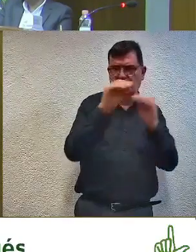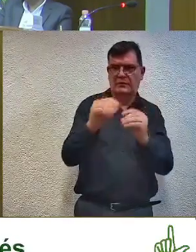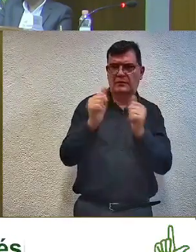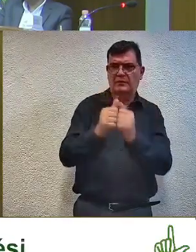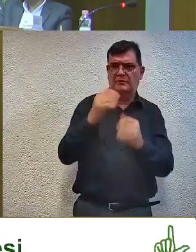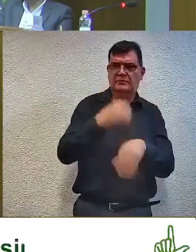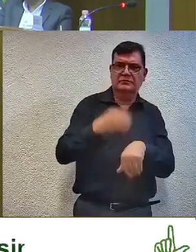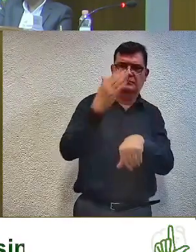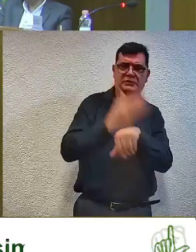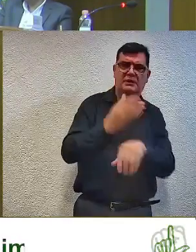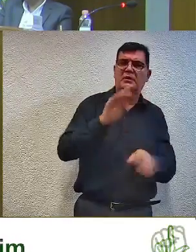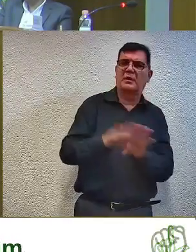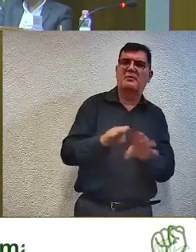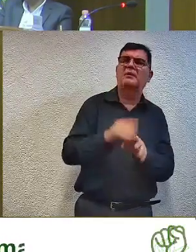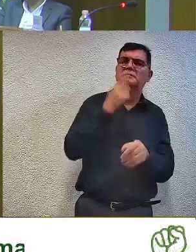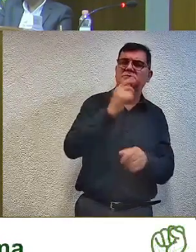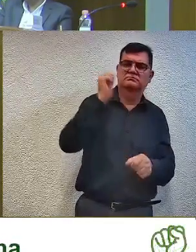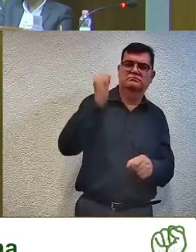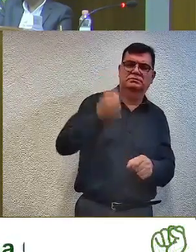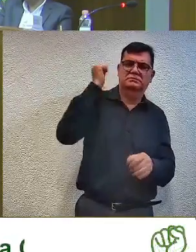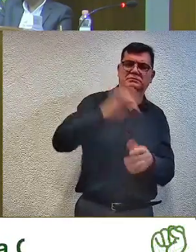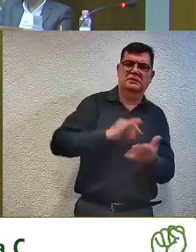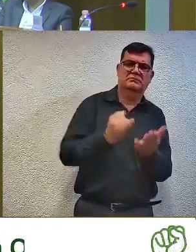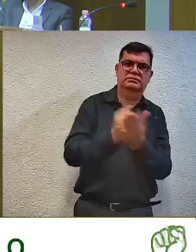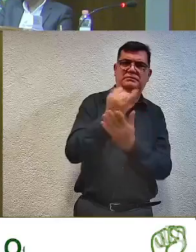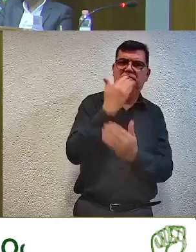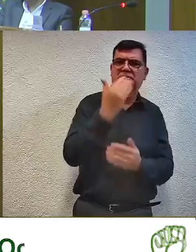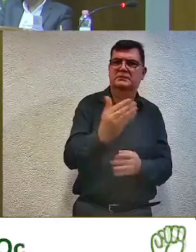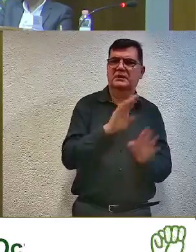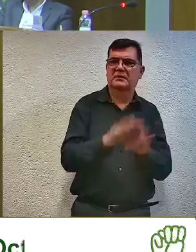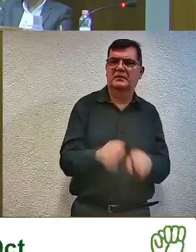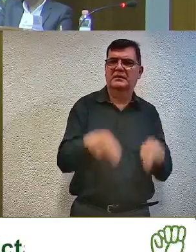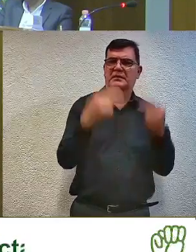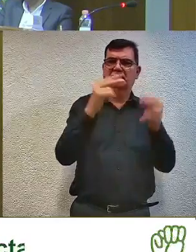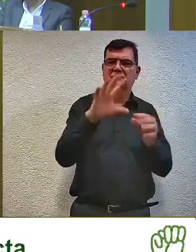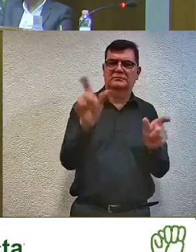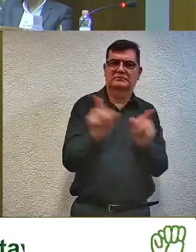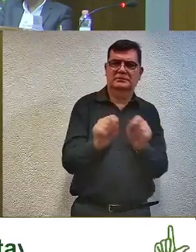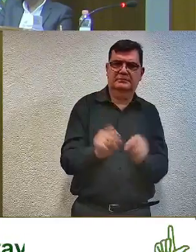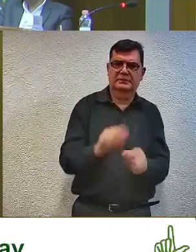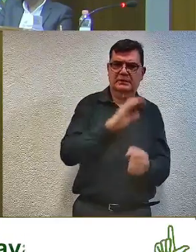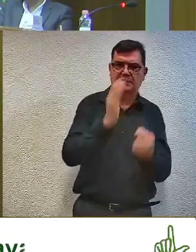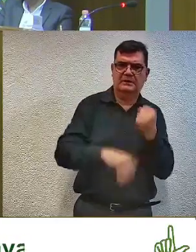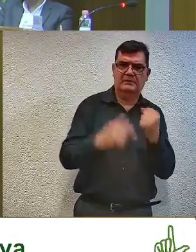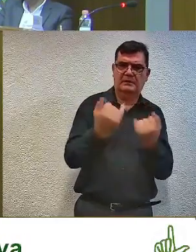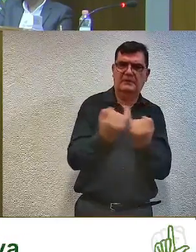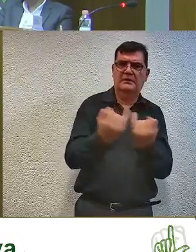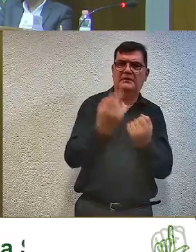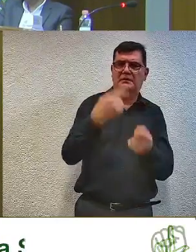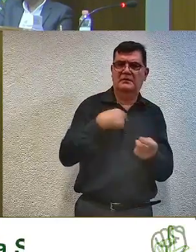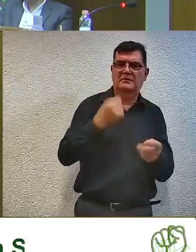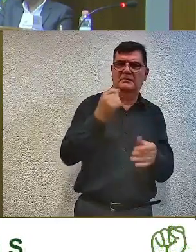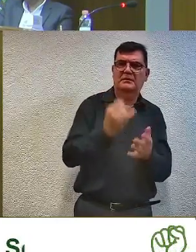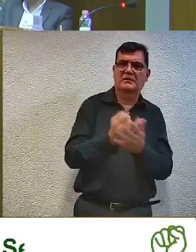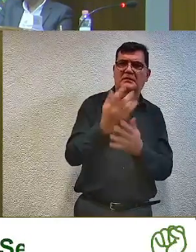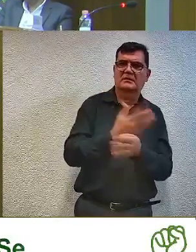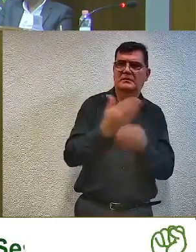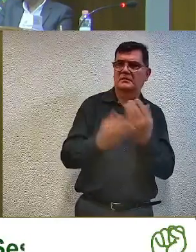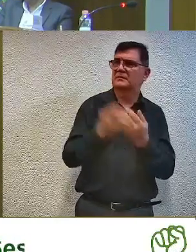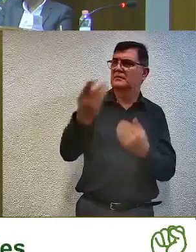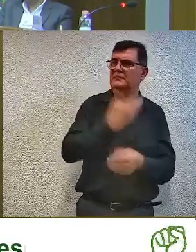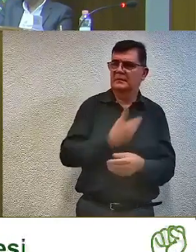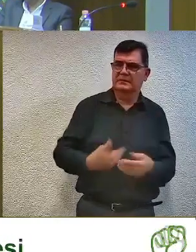categoría de sentencias ejecutoriadas y el archivo de los asuntos como concluidos. Es la cuenta de los proyectos que se proponen, magistrada